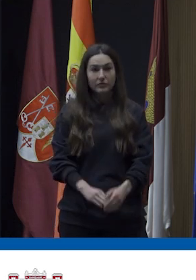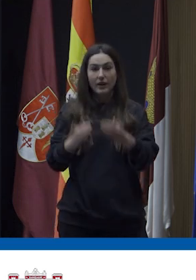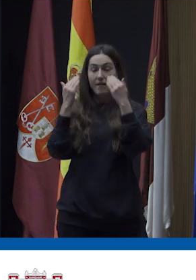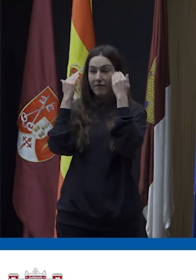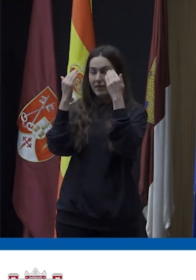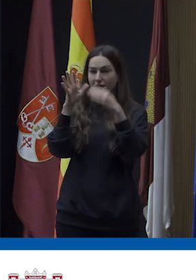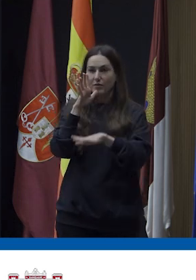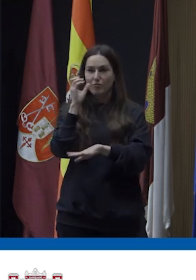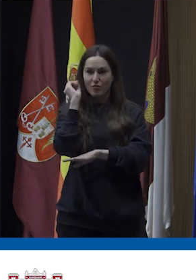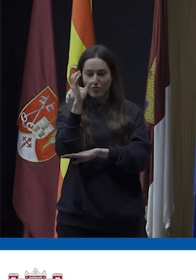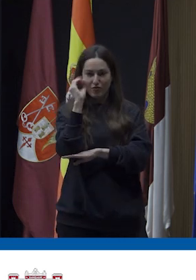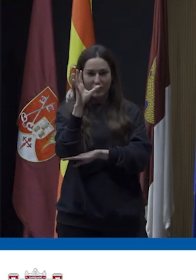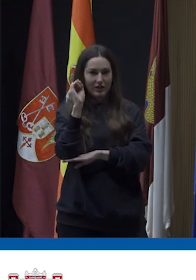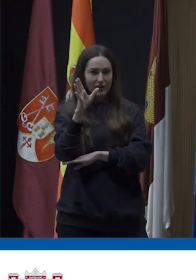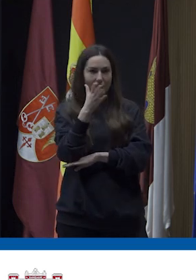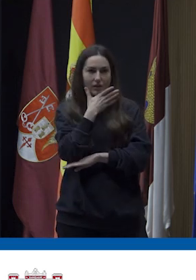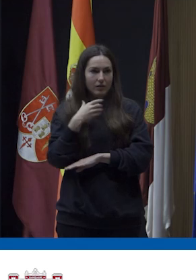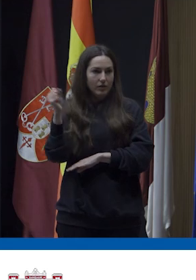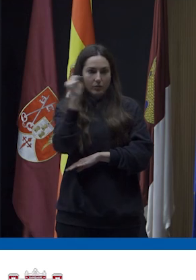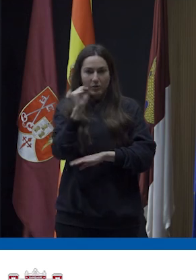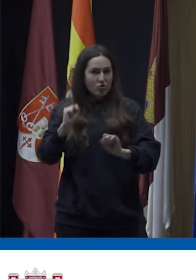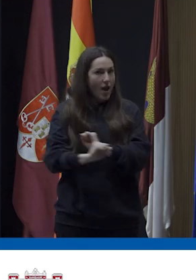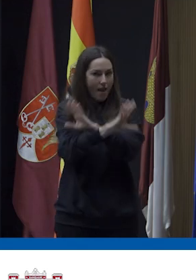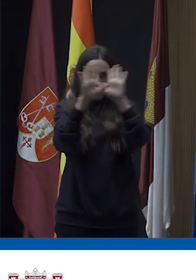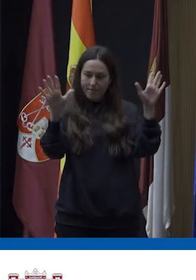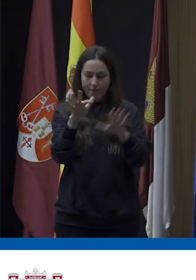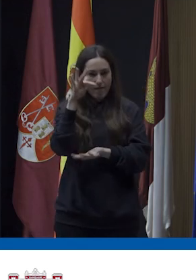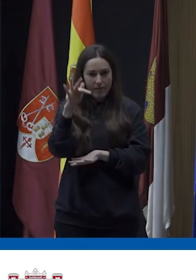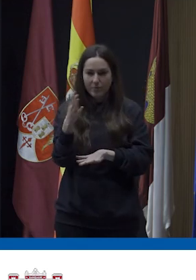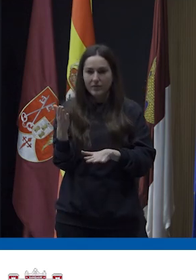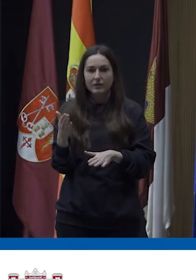Felicidades por la exposición. Gracias. La verdad es que ha sido fantástica y muy clara.